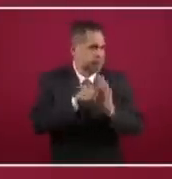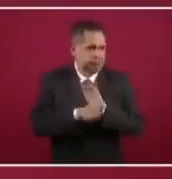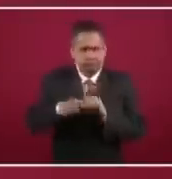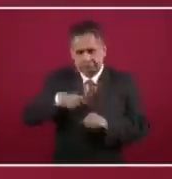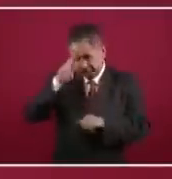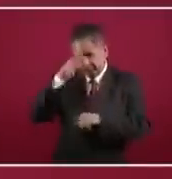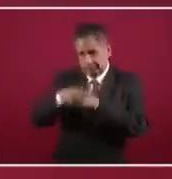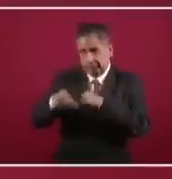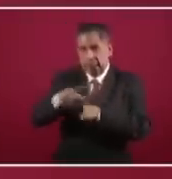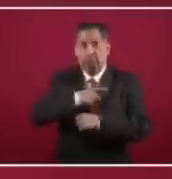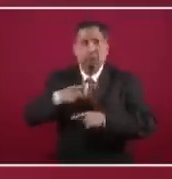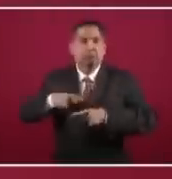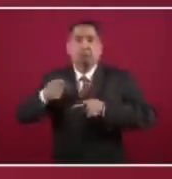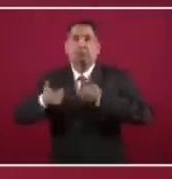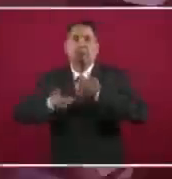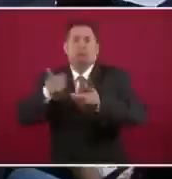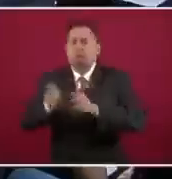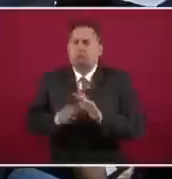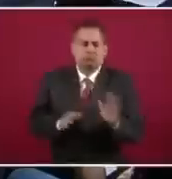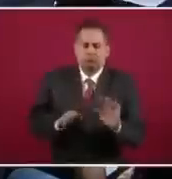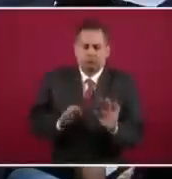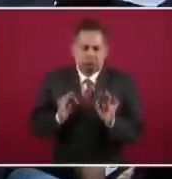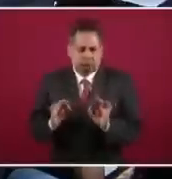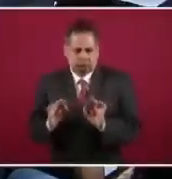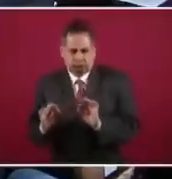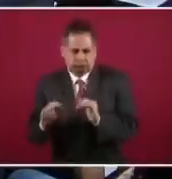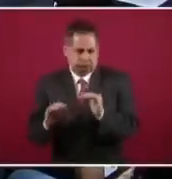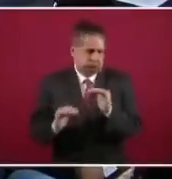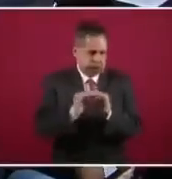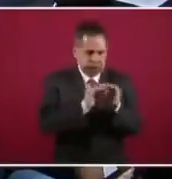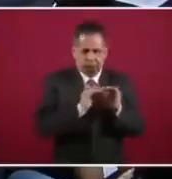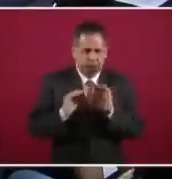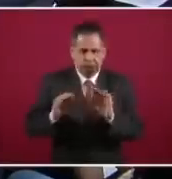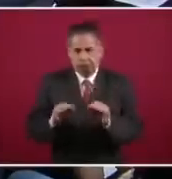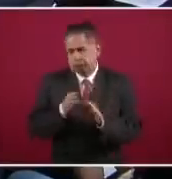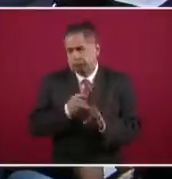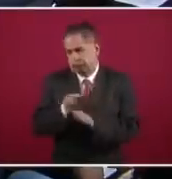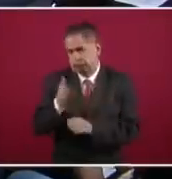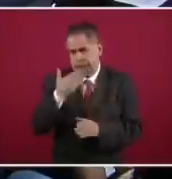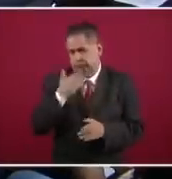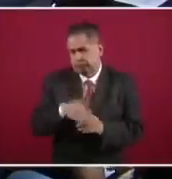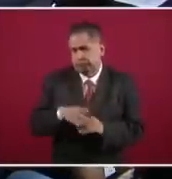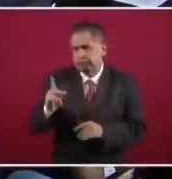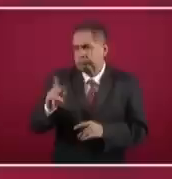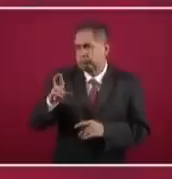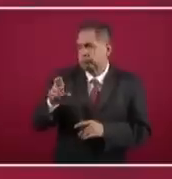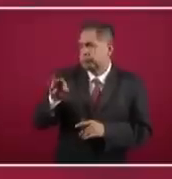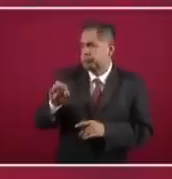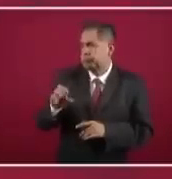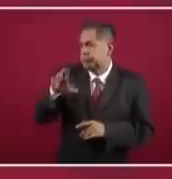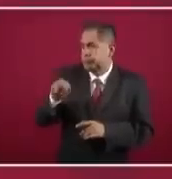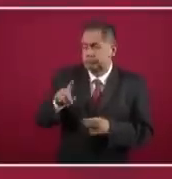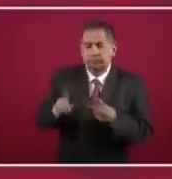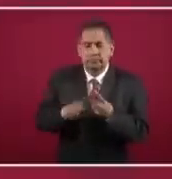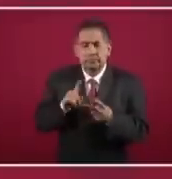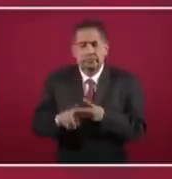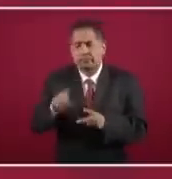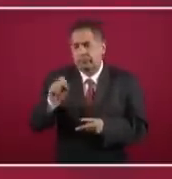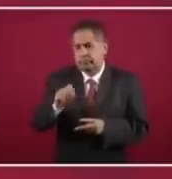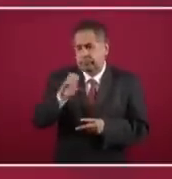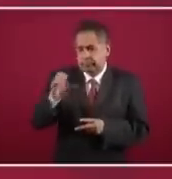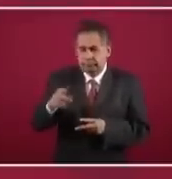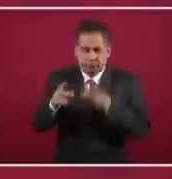de sobreendeudamiento, y fue un eje de la campaña tanto de Profeco como de la Secretaría de